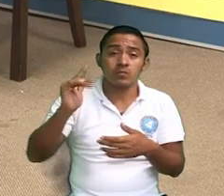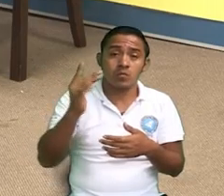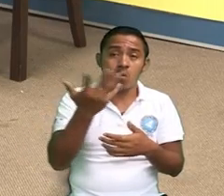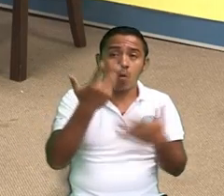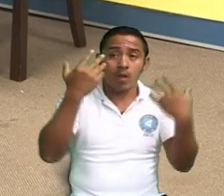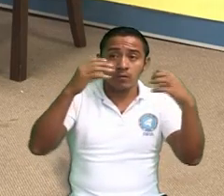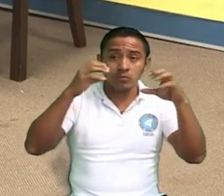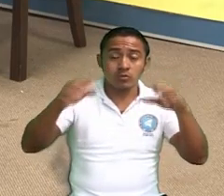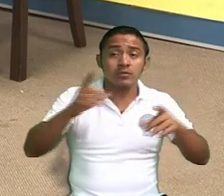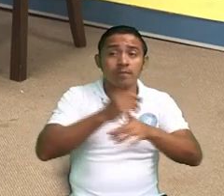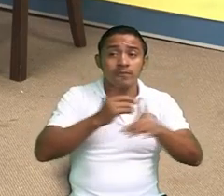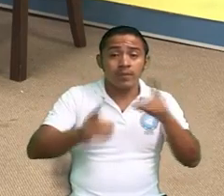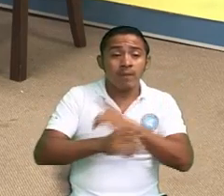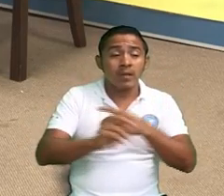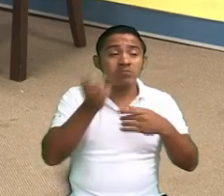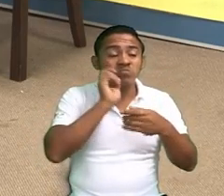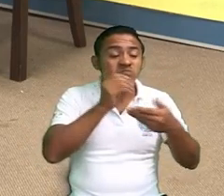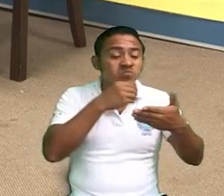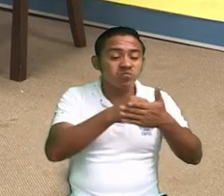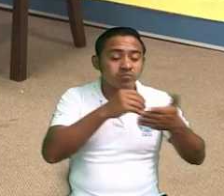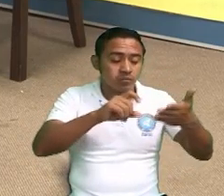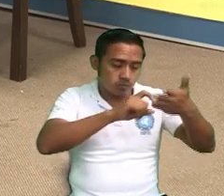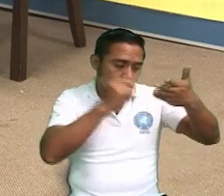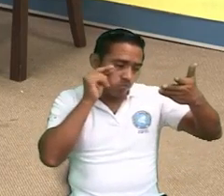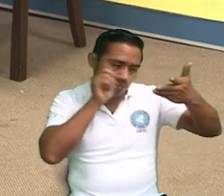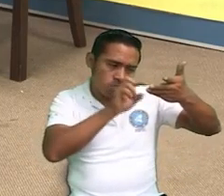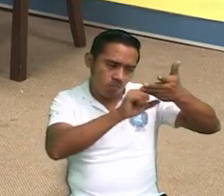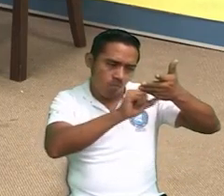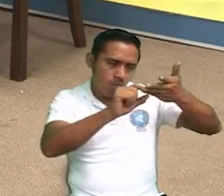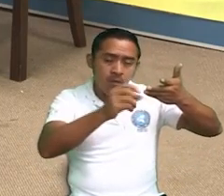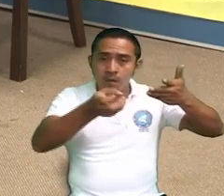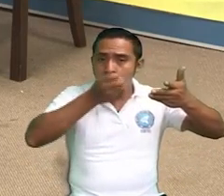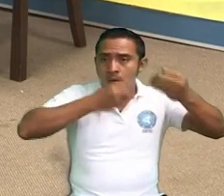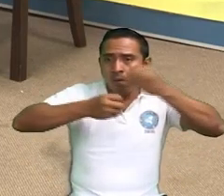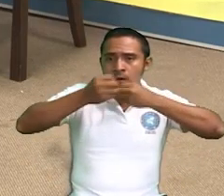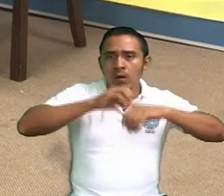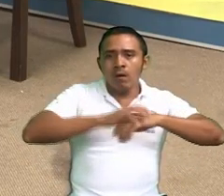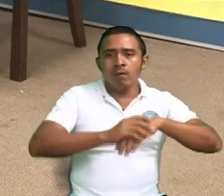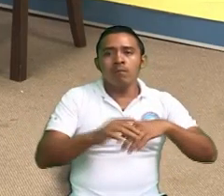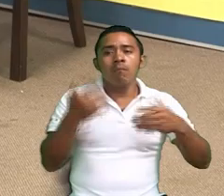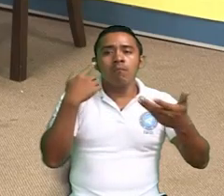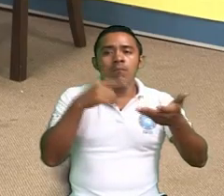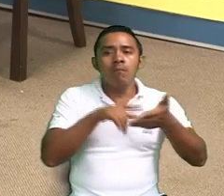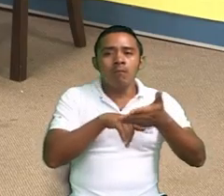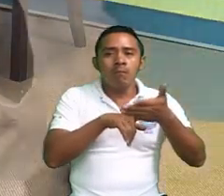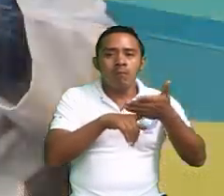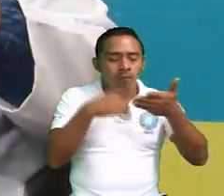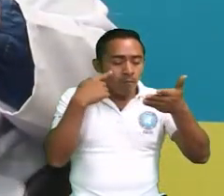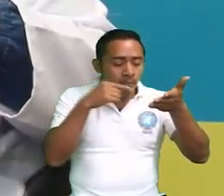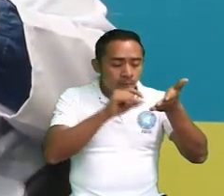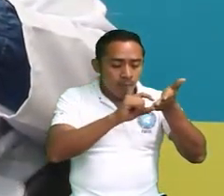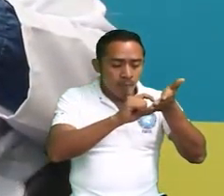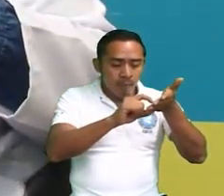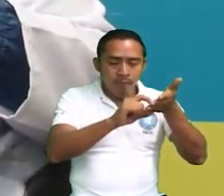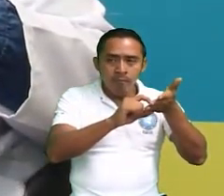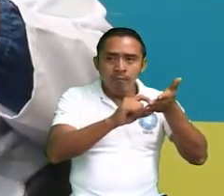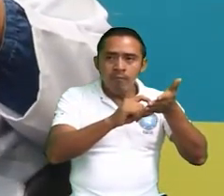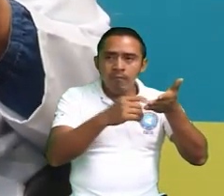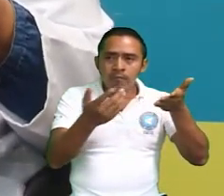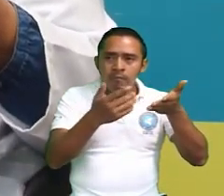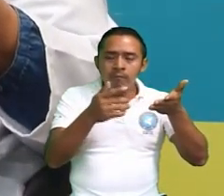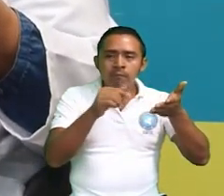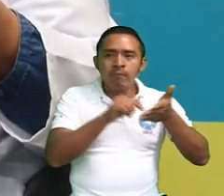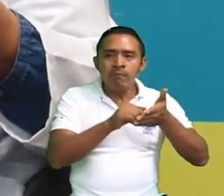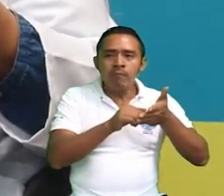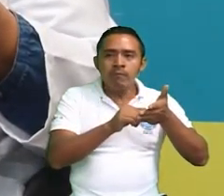productos deberían de ser supervisados antes de ser consumidos. Lo menos que yo tengo que hacer es revisar la etiqueta, cuándo fue